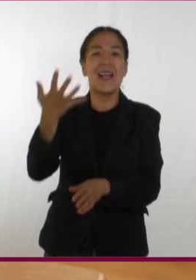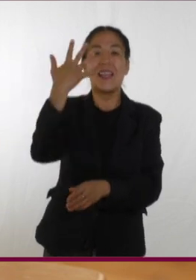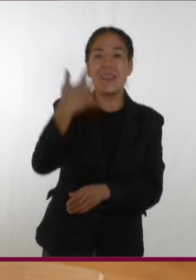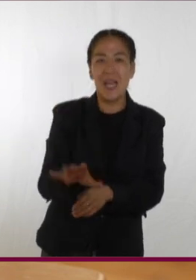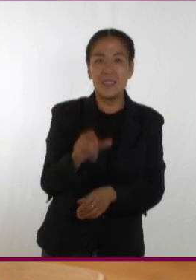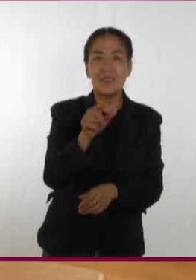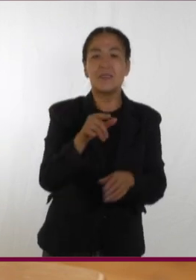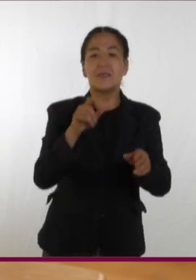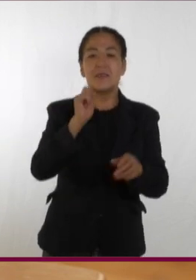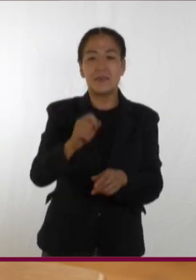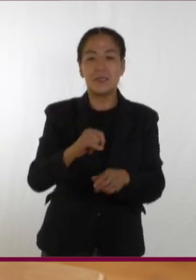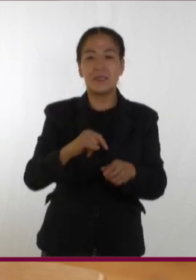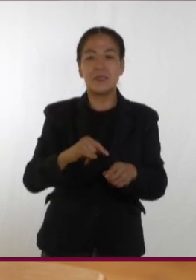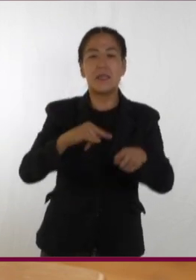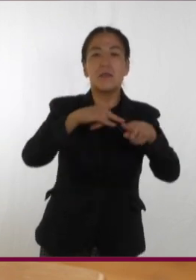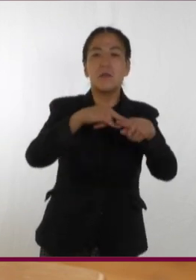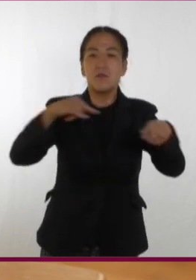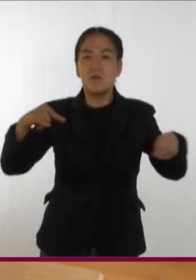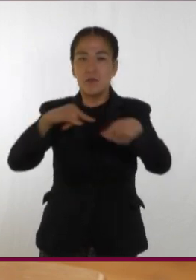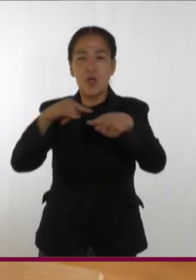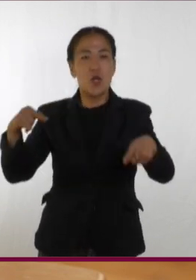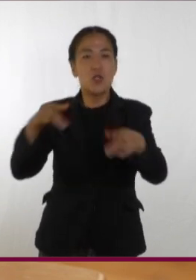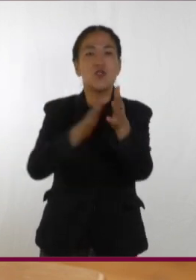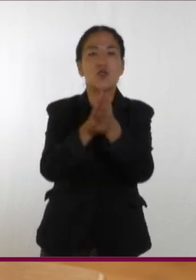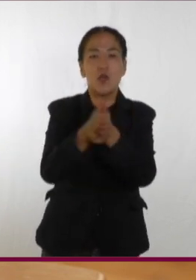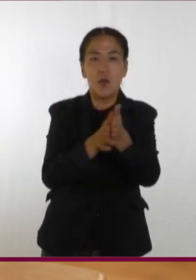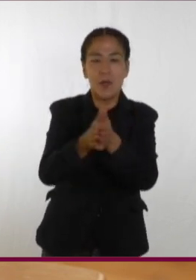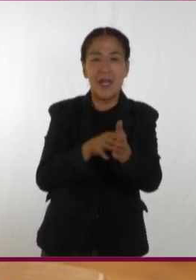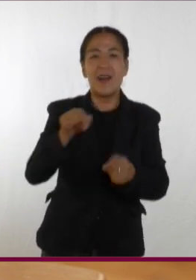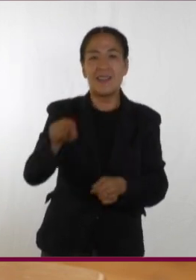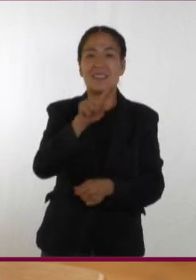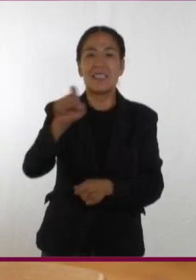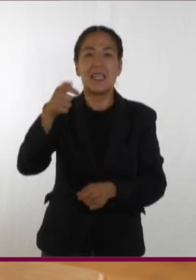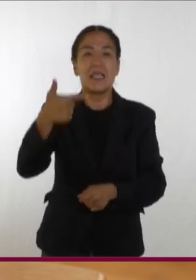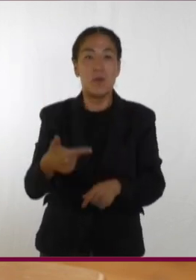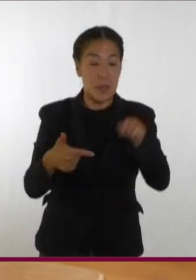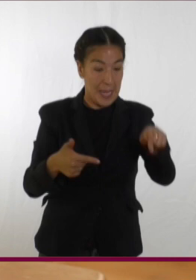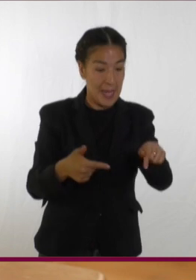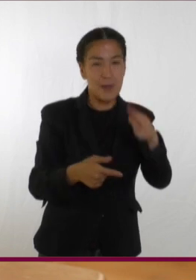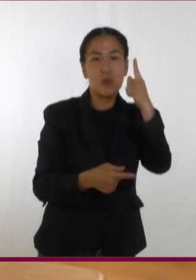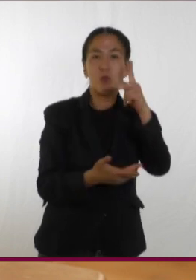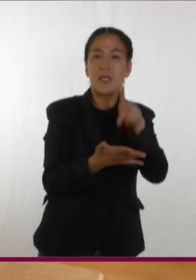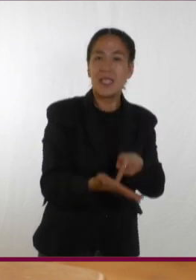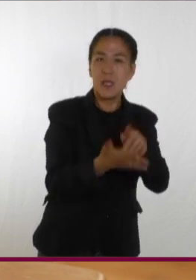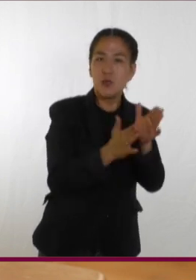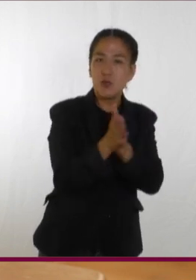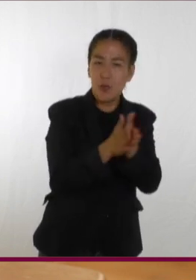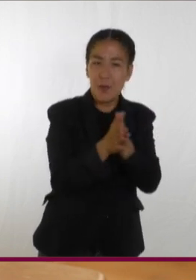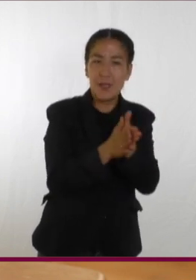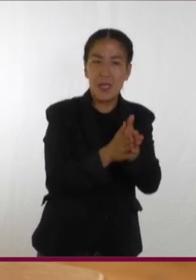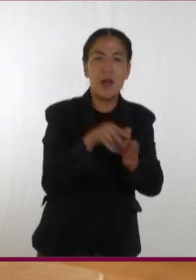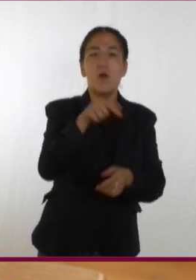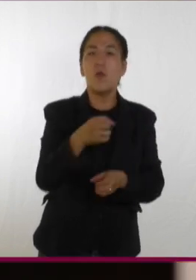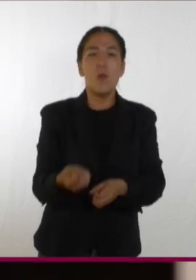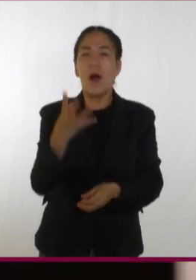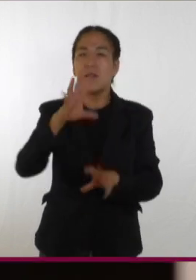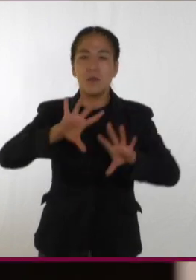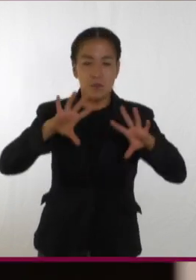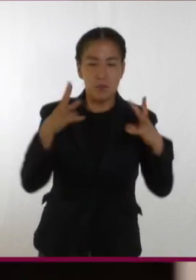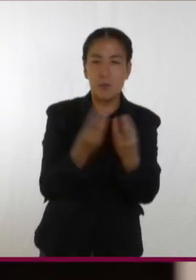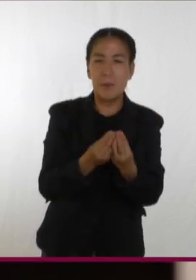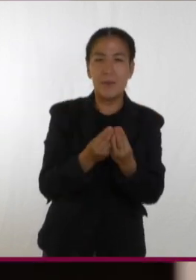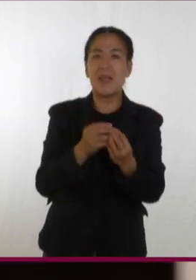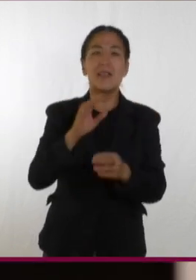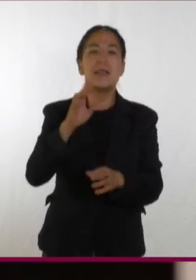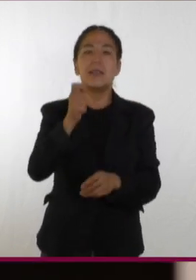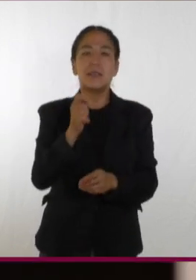obtener 10 piezas de tabletas de chocolate de 100 gramos por ese kilo de chocolate. El